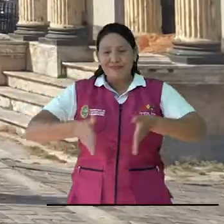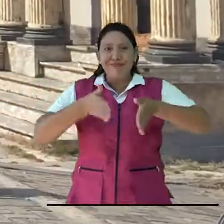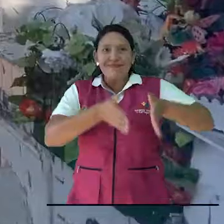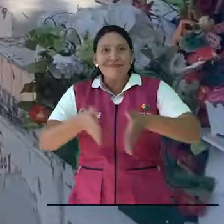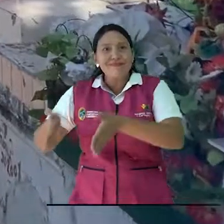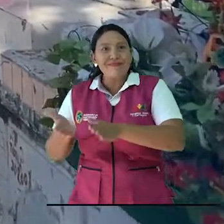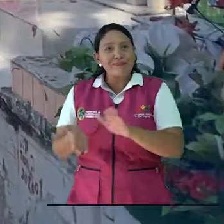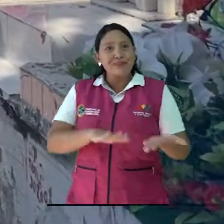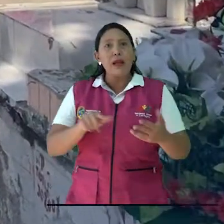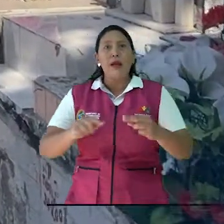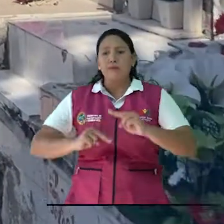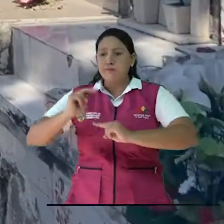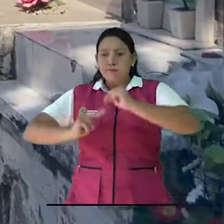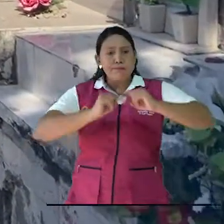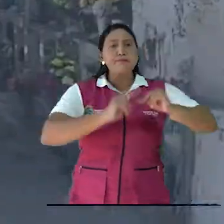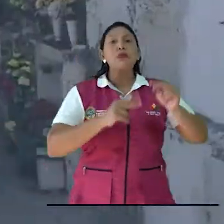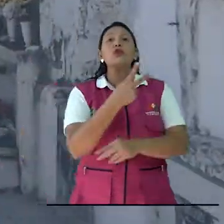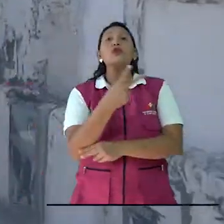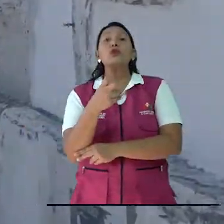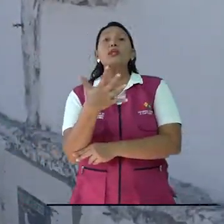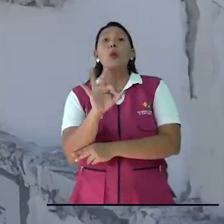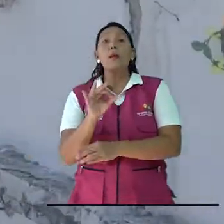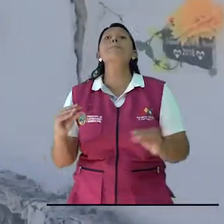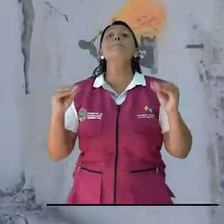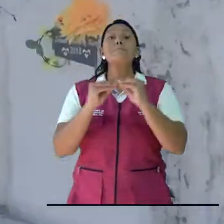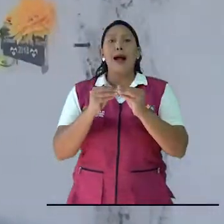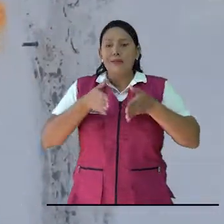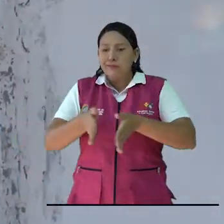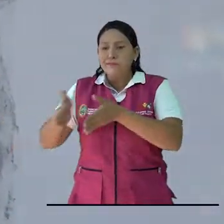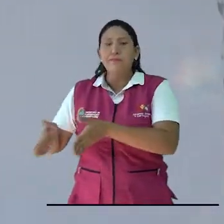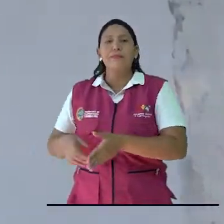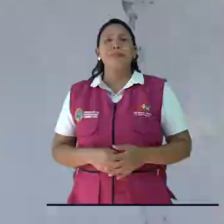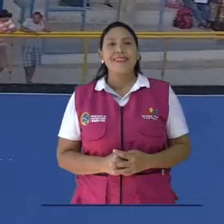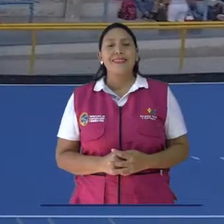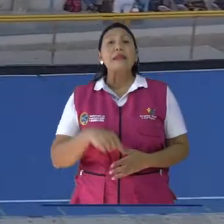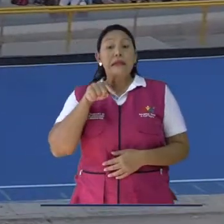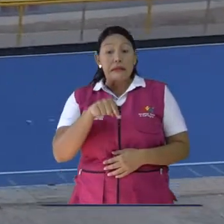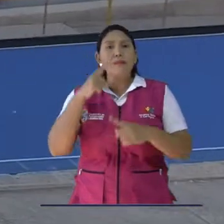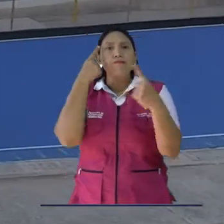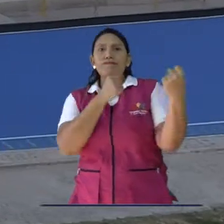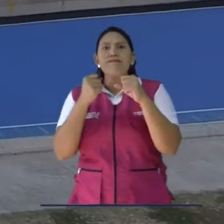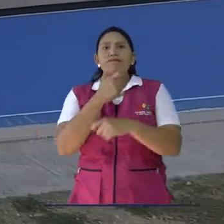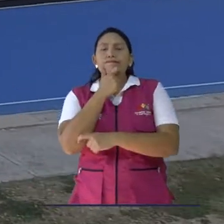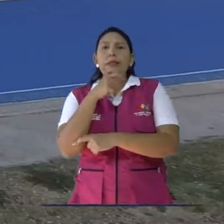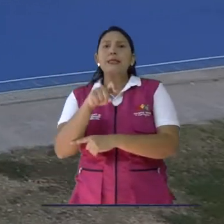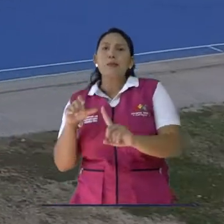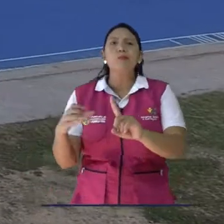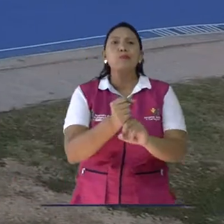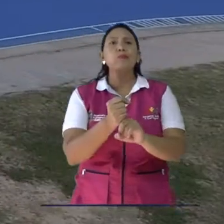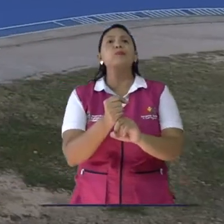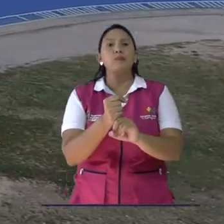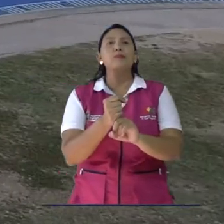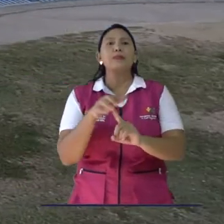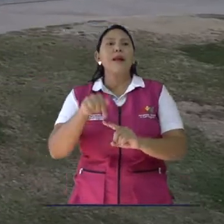cementerios distritales y construimos 250 nuevas bóvedas en ellos. Asimismo, nos preocupamos por rescatar